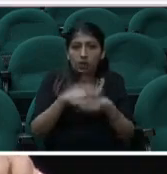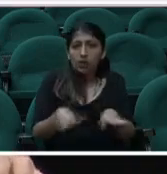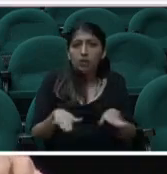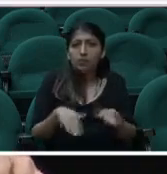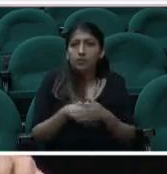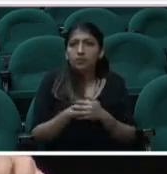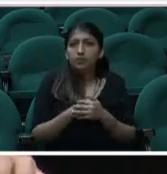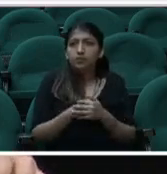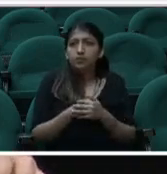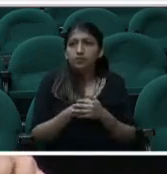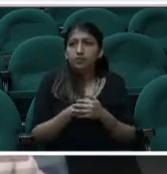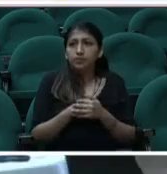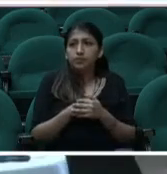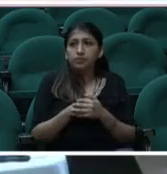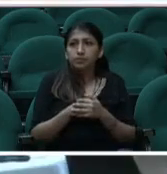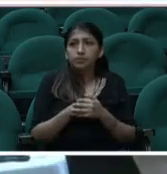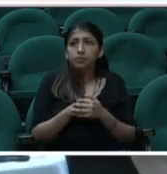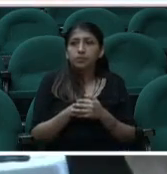adolescentes